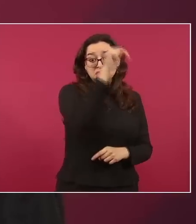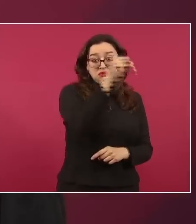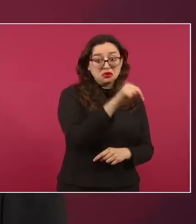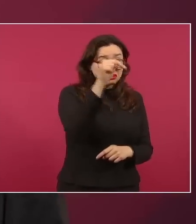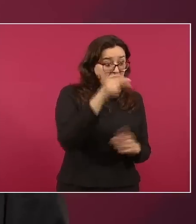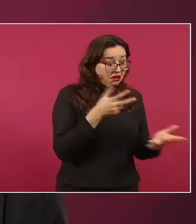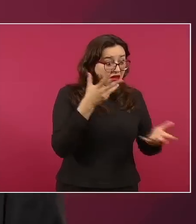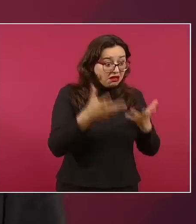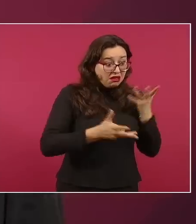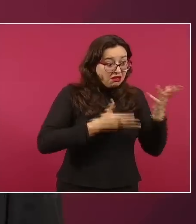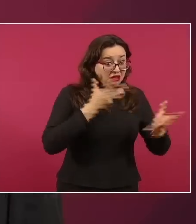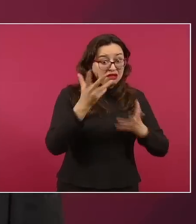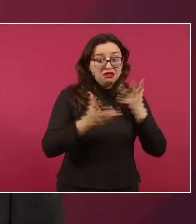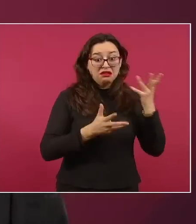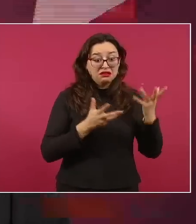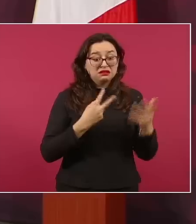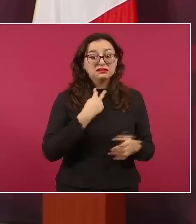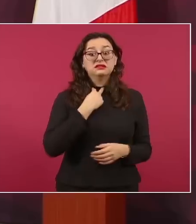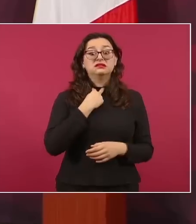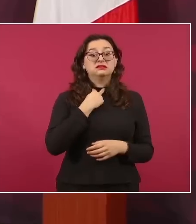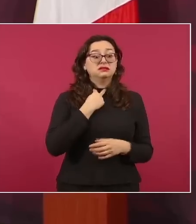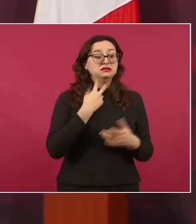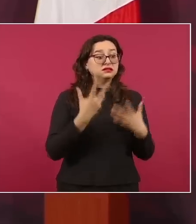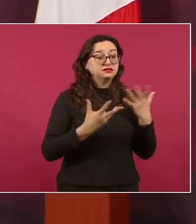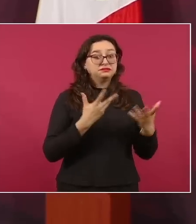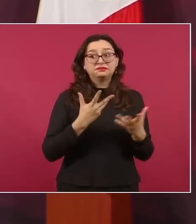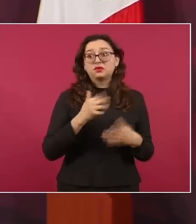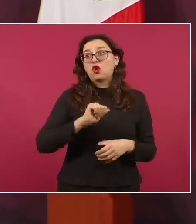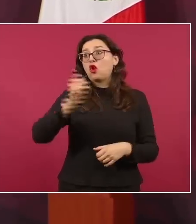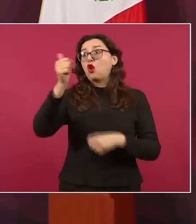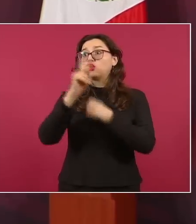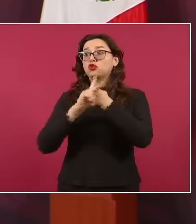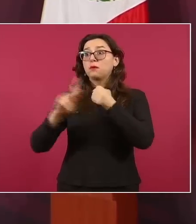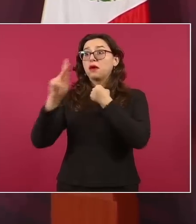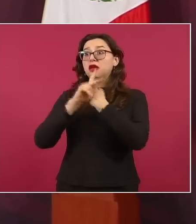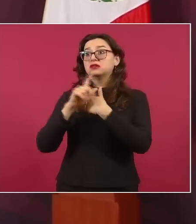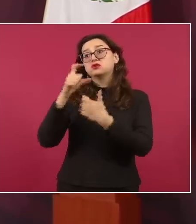De ese tamaño fue la actitud irresponsable